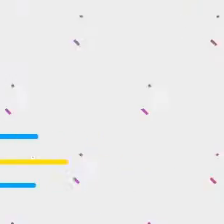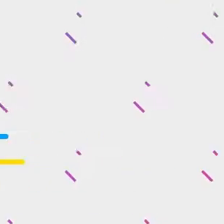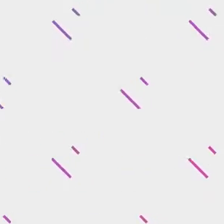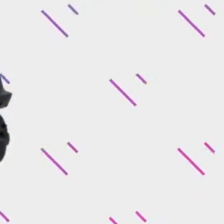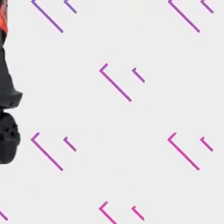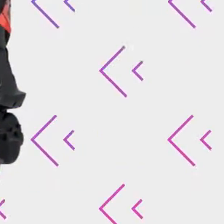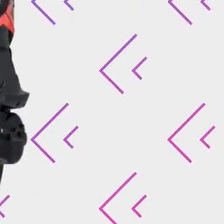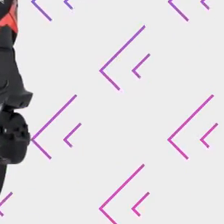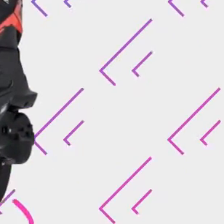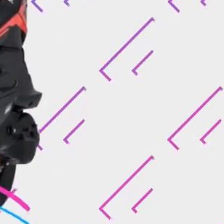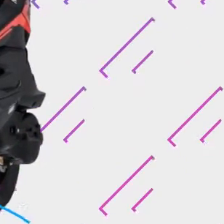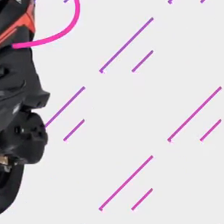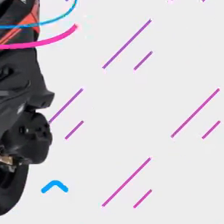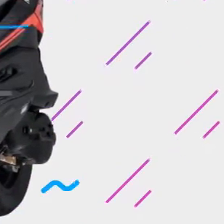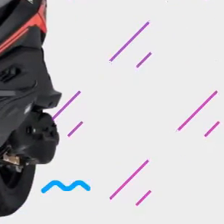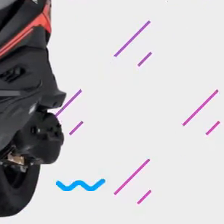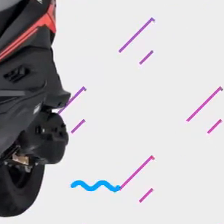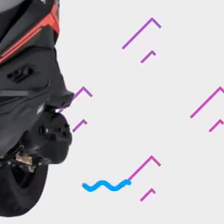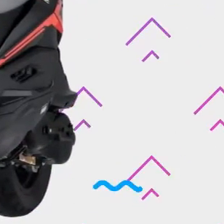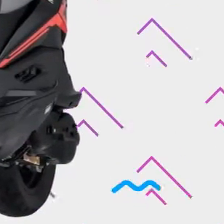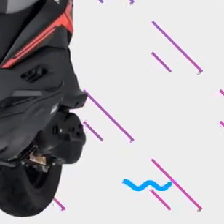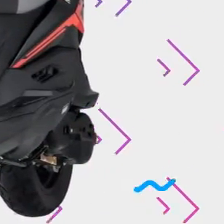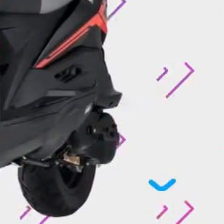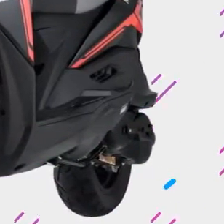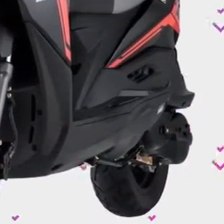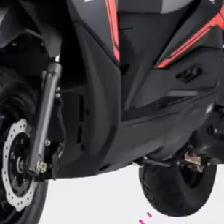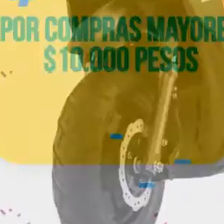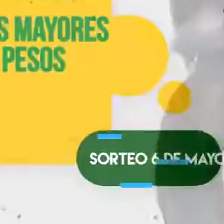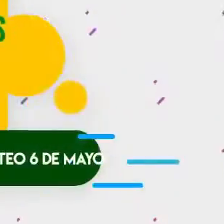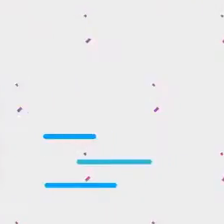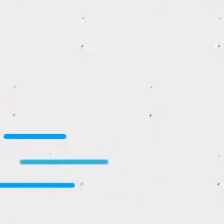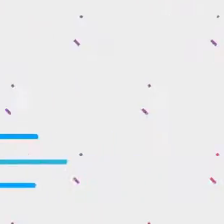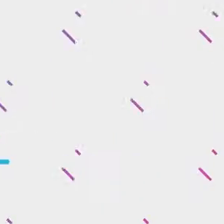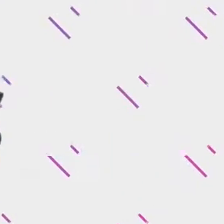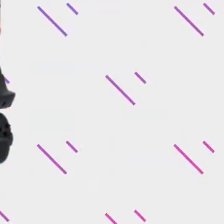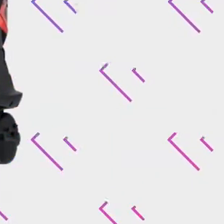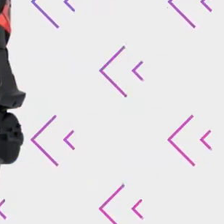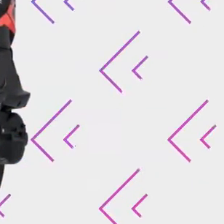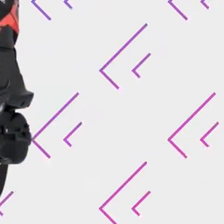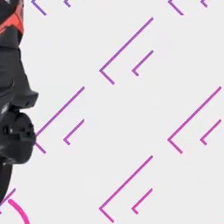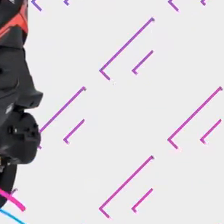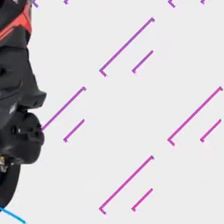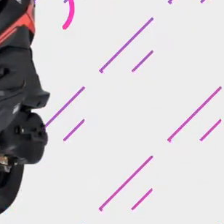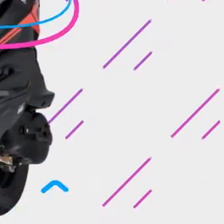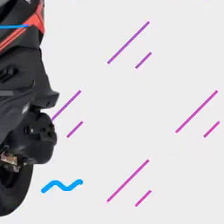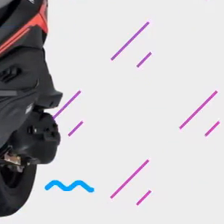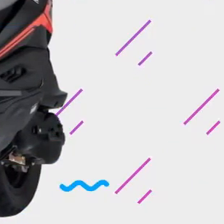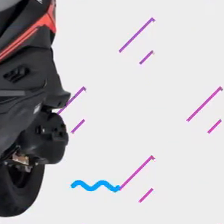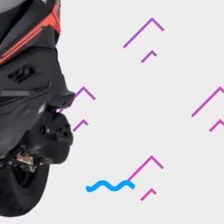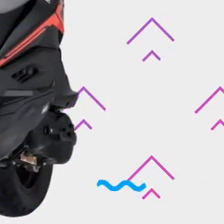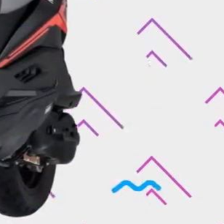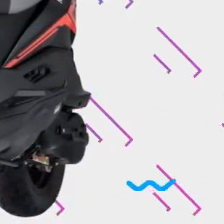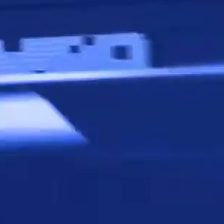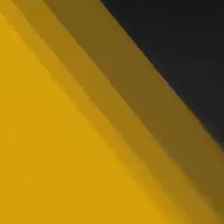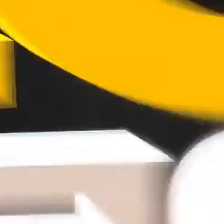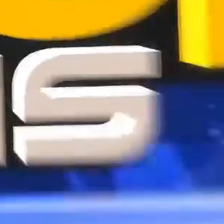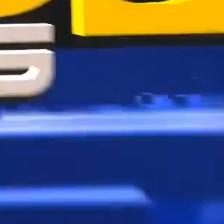Colgate Palmolive y participa en el sorteo el 6 de mayo. La Quinta, donde su platica rinde mucho más.